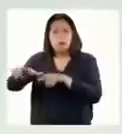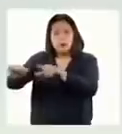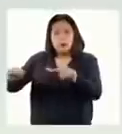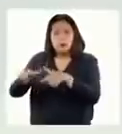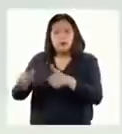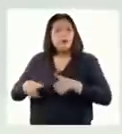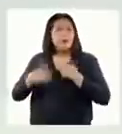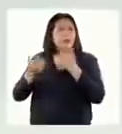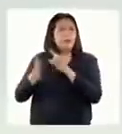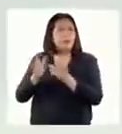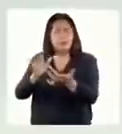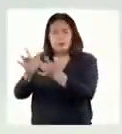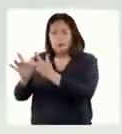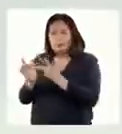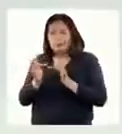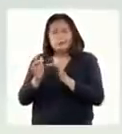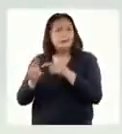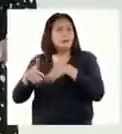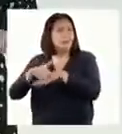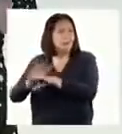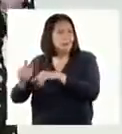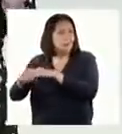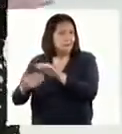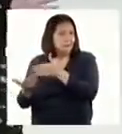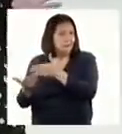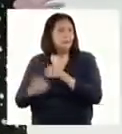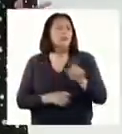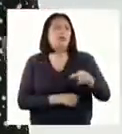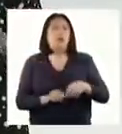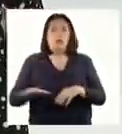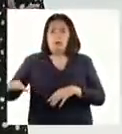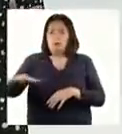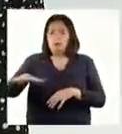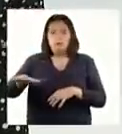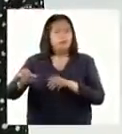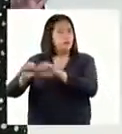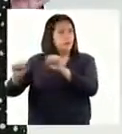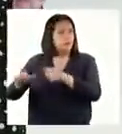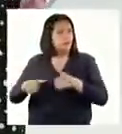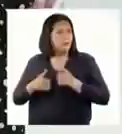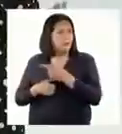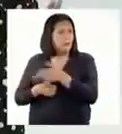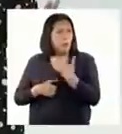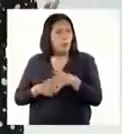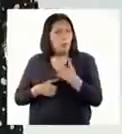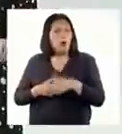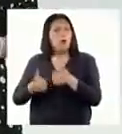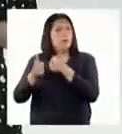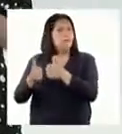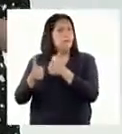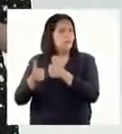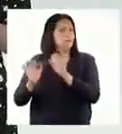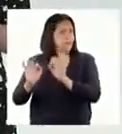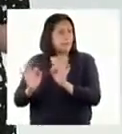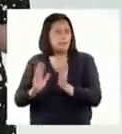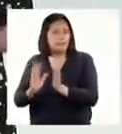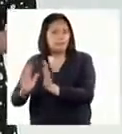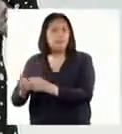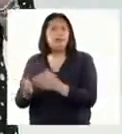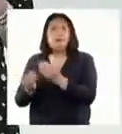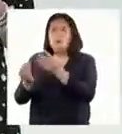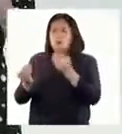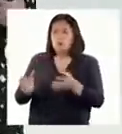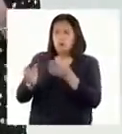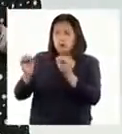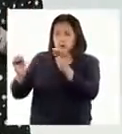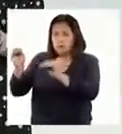que habitan y las relaciones que existen entre ellos. Los ecosistemas son maquinarias muy bien diseñadas y que tienen muchas piezas